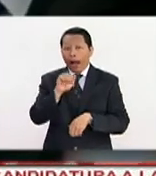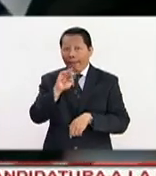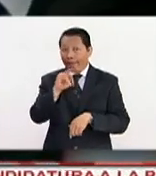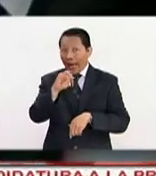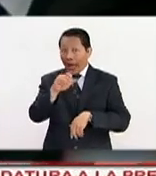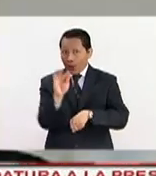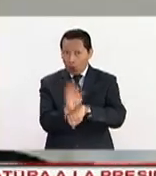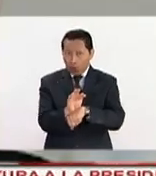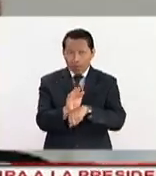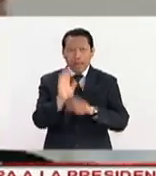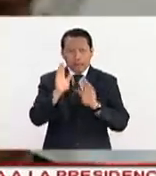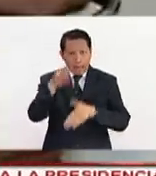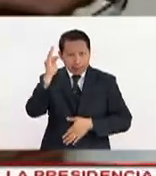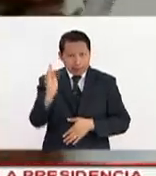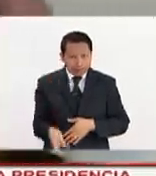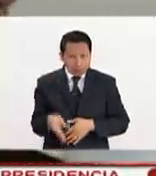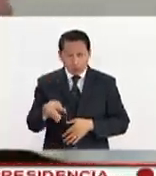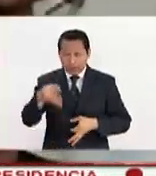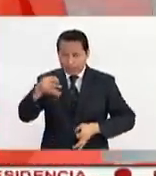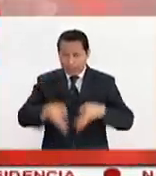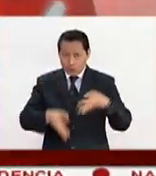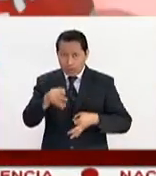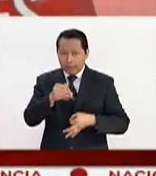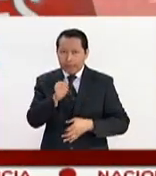sido admitido por el Tribunal Unitario.